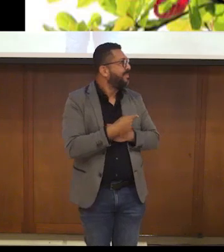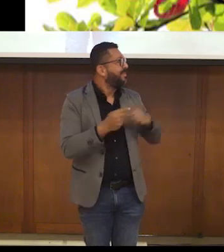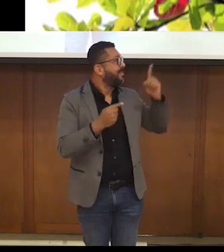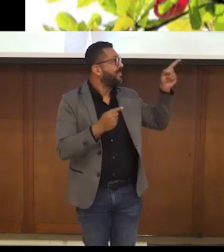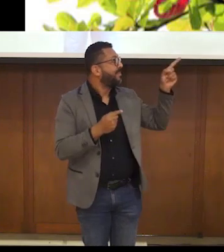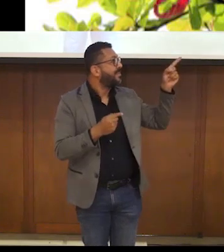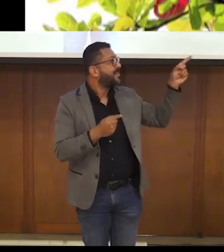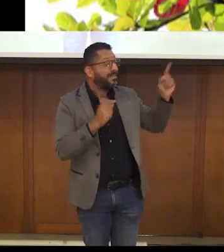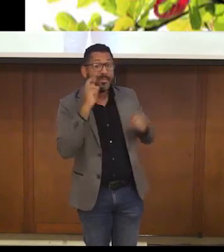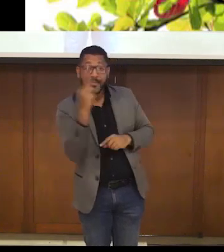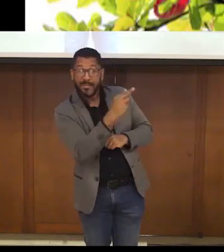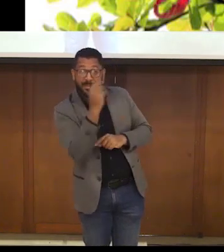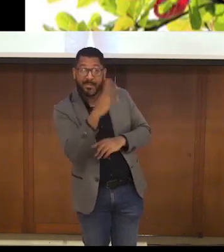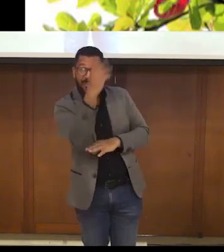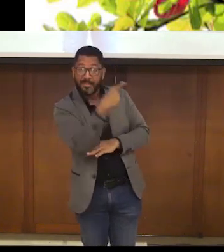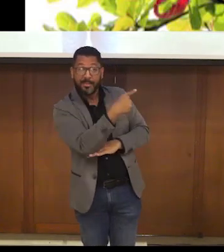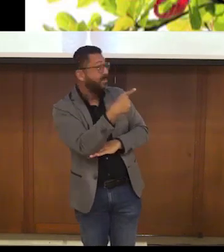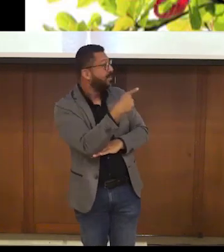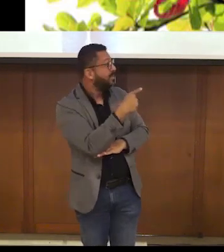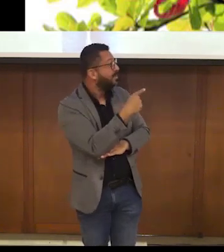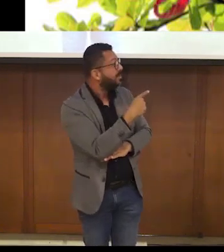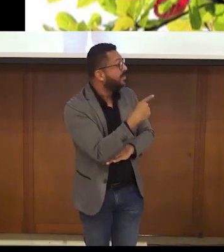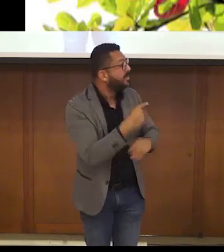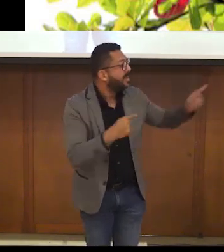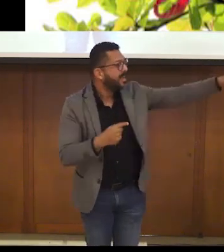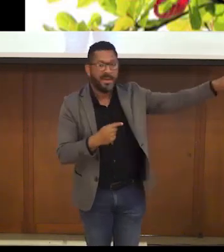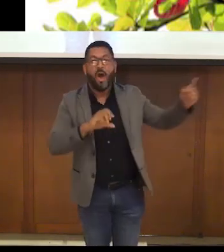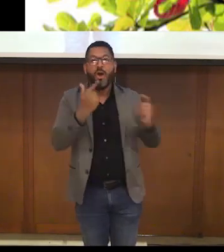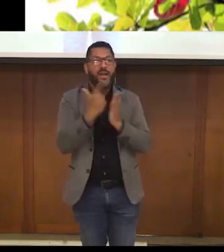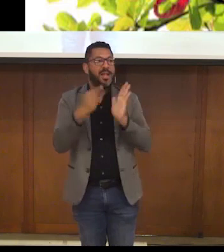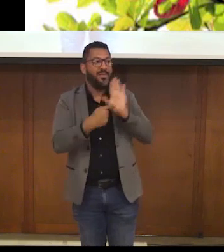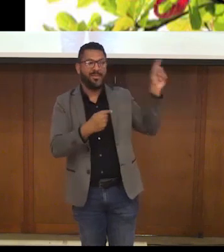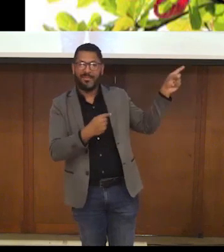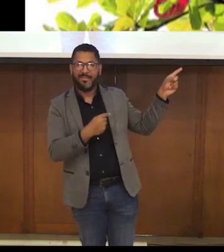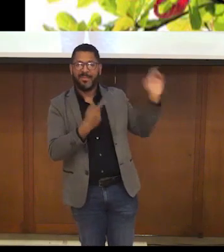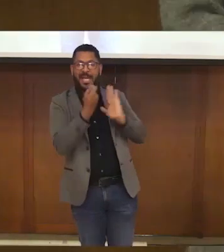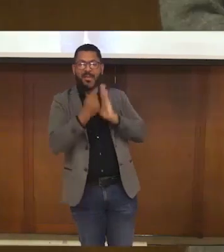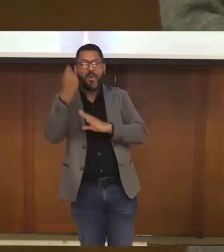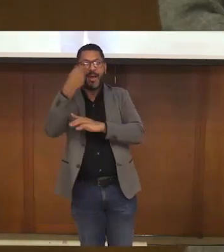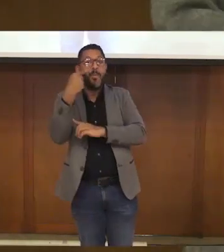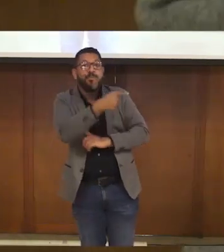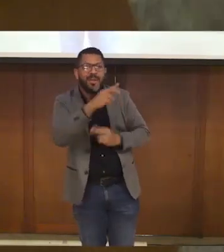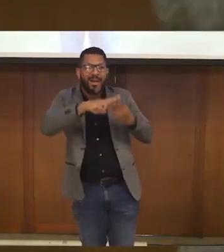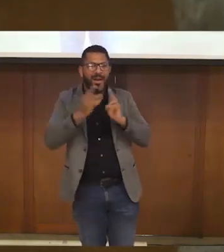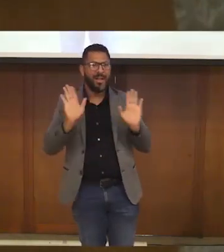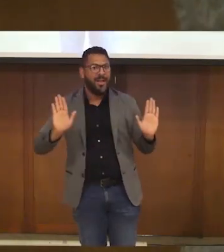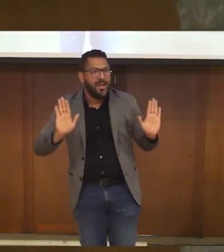Porque miren los almendros, ¿están viéndola en la imagen? Y miren los almendros de Daniel.